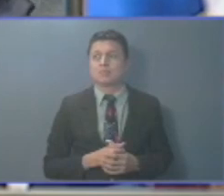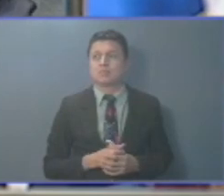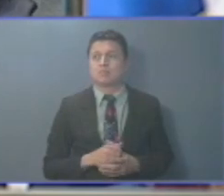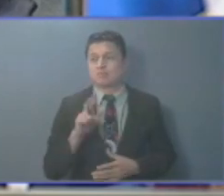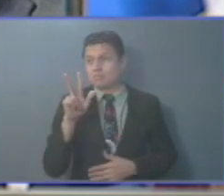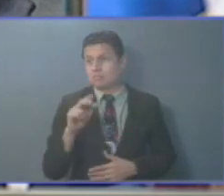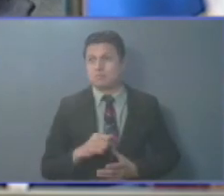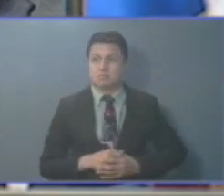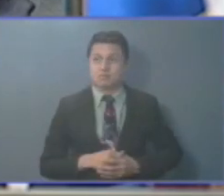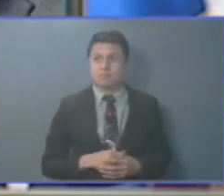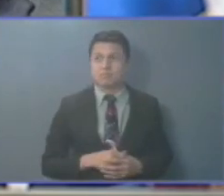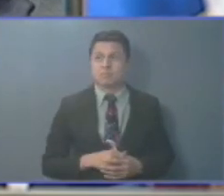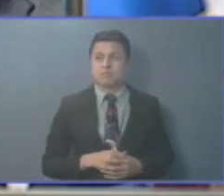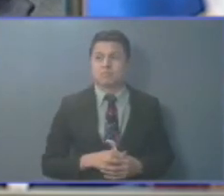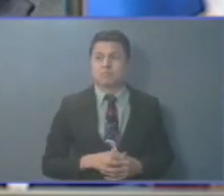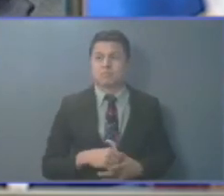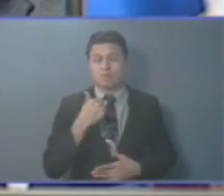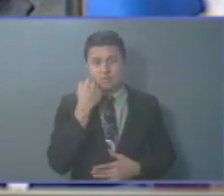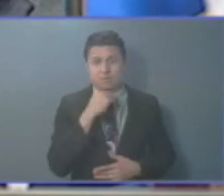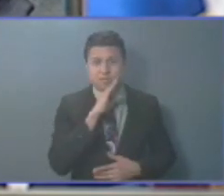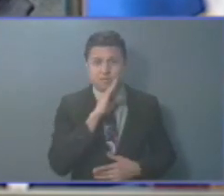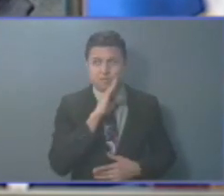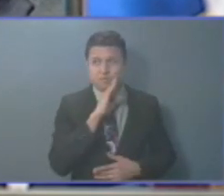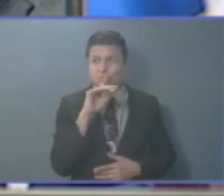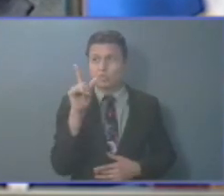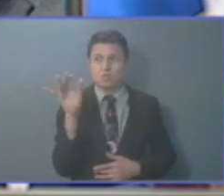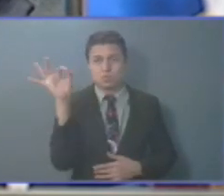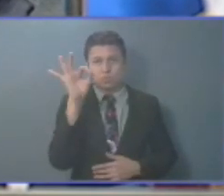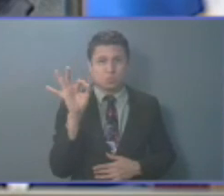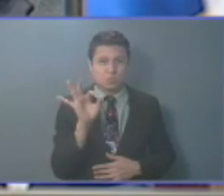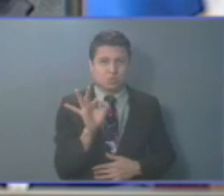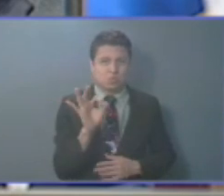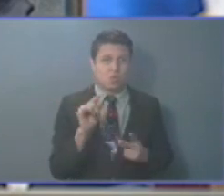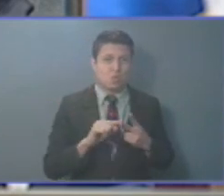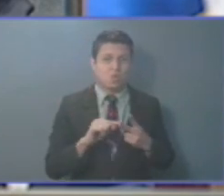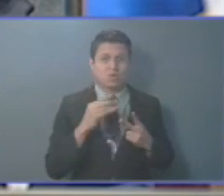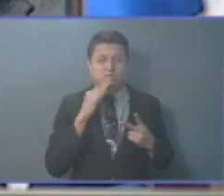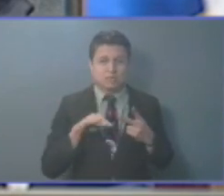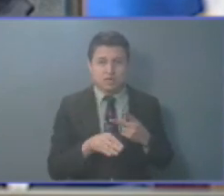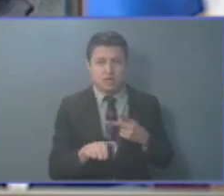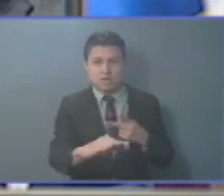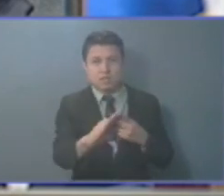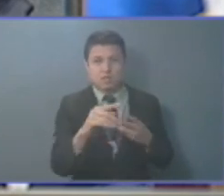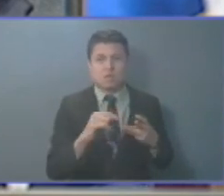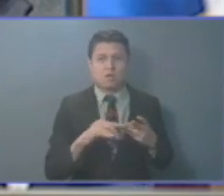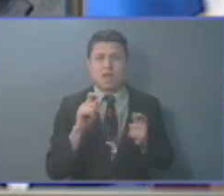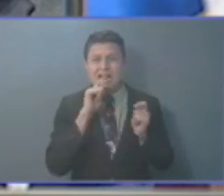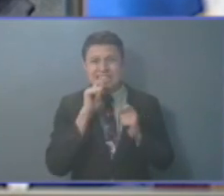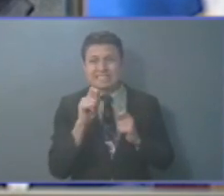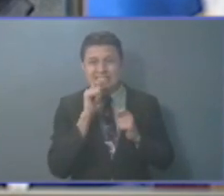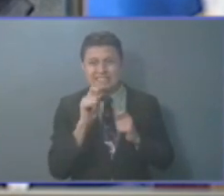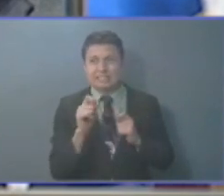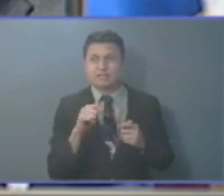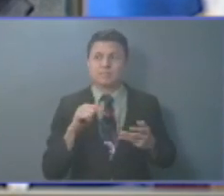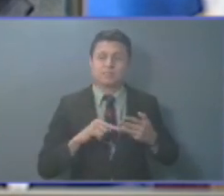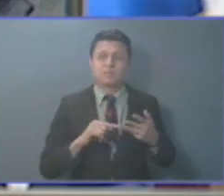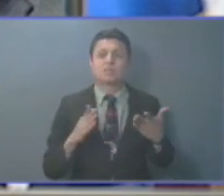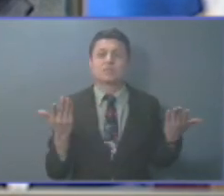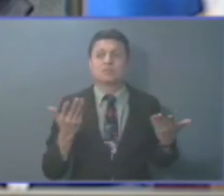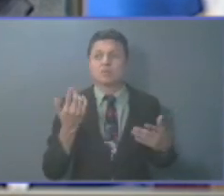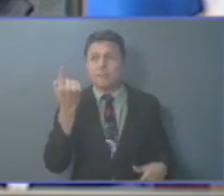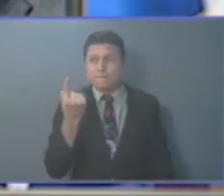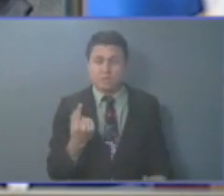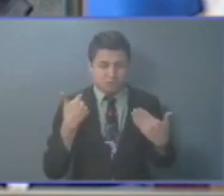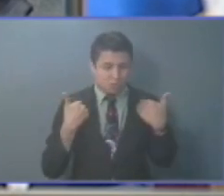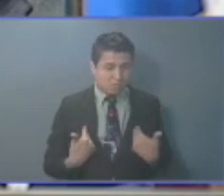Tres, el vector de esta enfermedad no es el zancudo, o las ratas, o la carne de res. El vector de esta enfermedad es